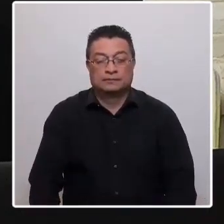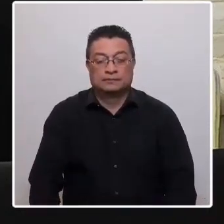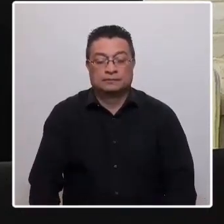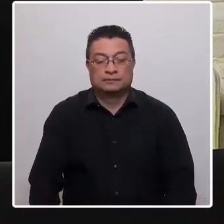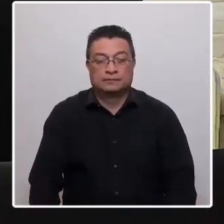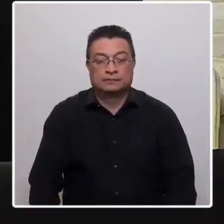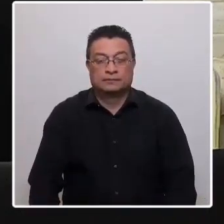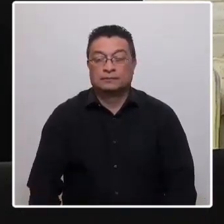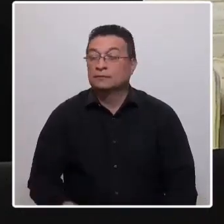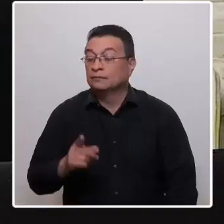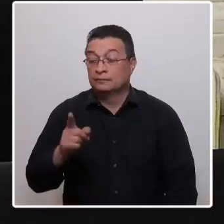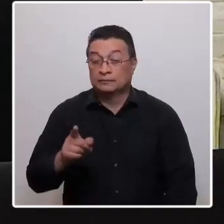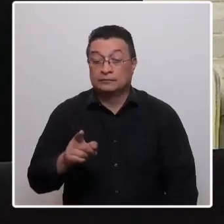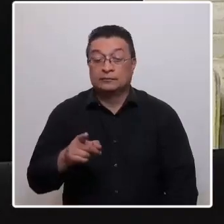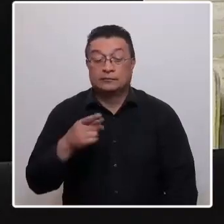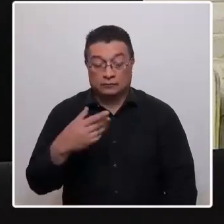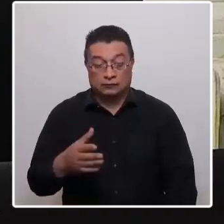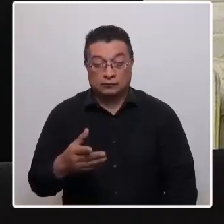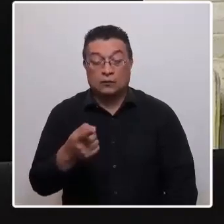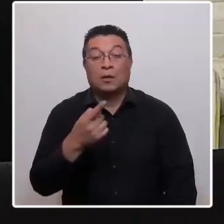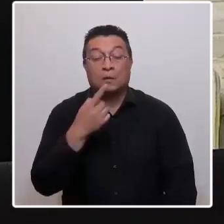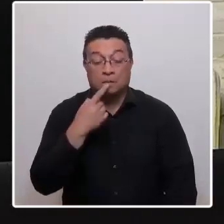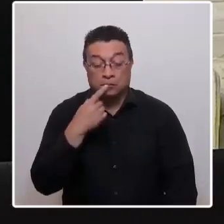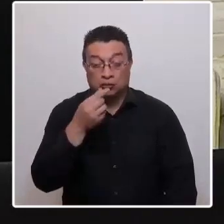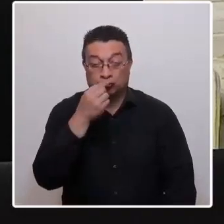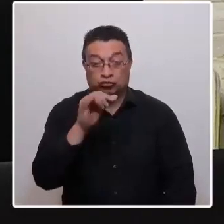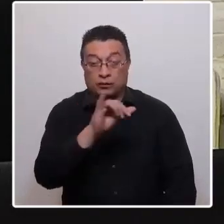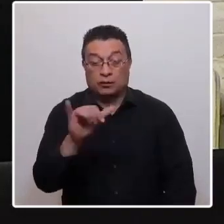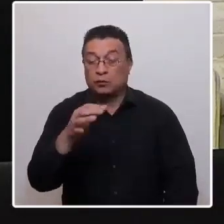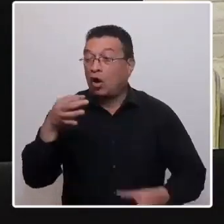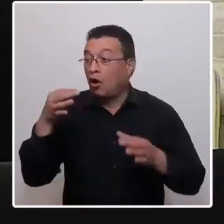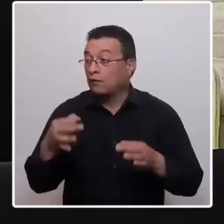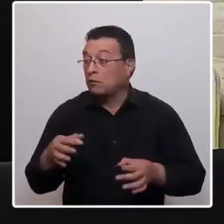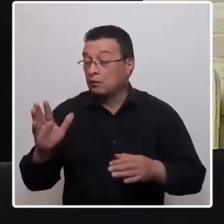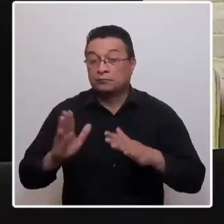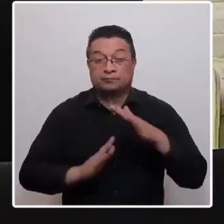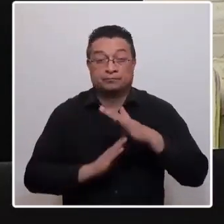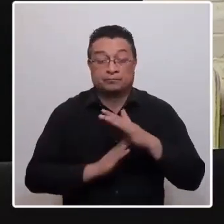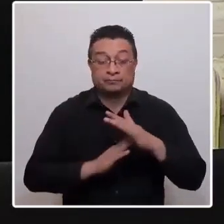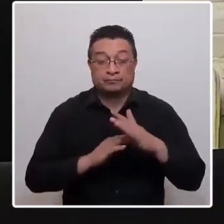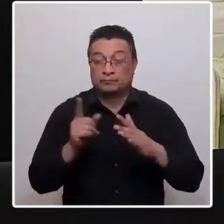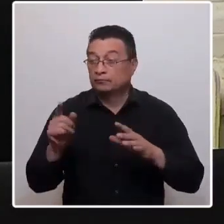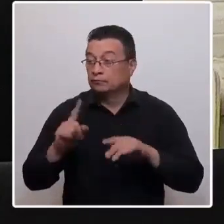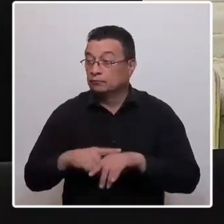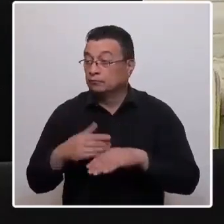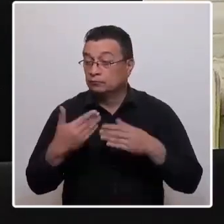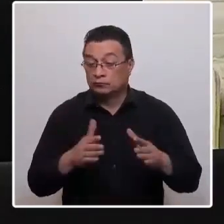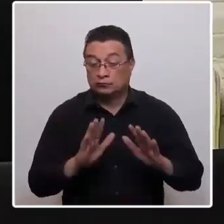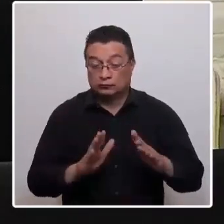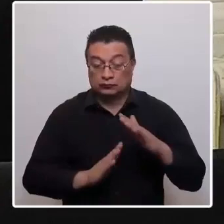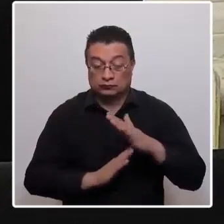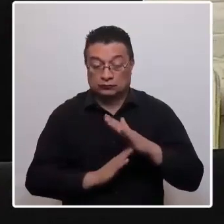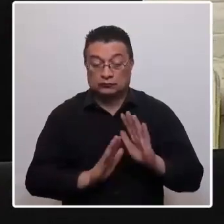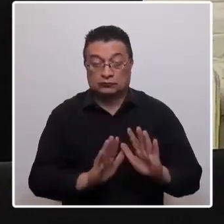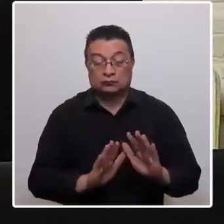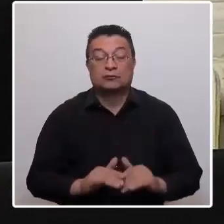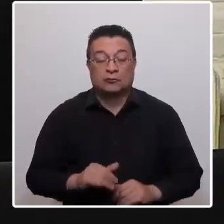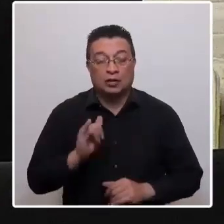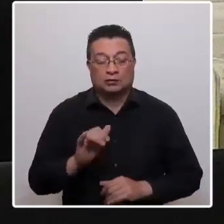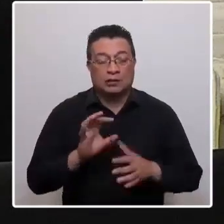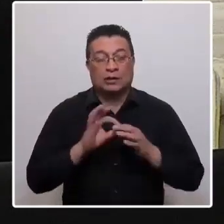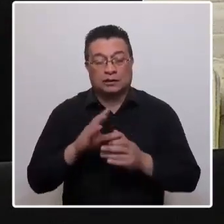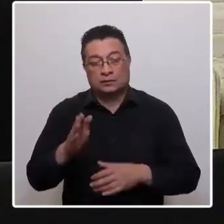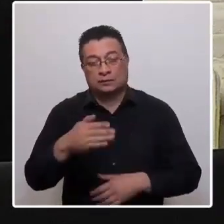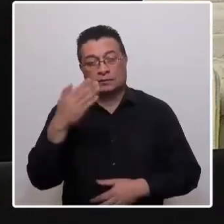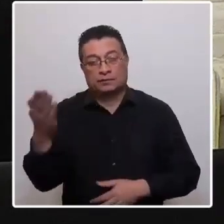Minutos, señor Tolosa. Si gusta, le damos la palabra en un rato más cuando podamos confirmar la sesión de tiempo. Secretario. Gracias. Tiene la palabra